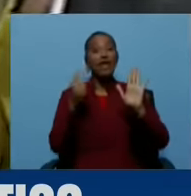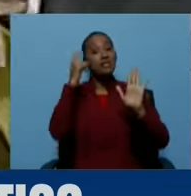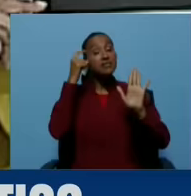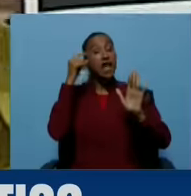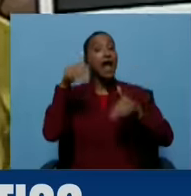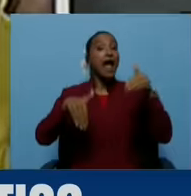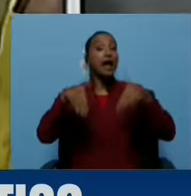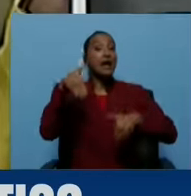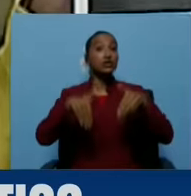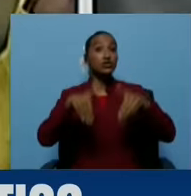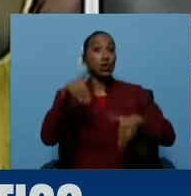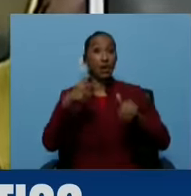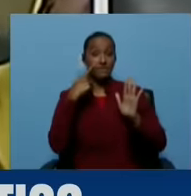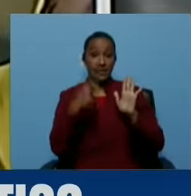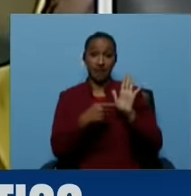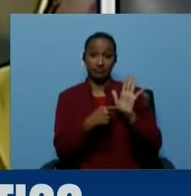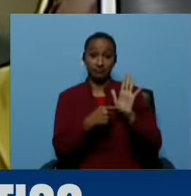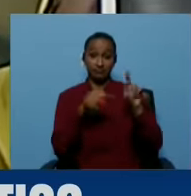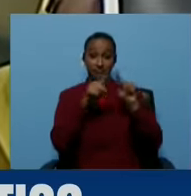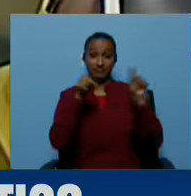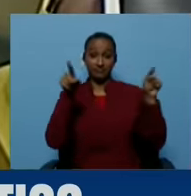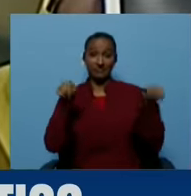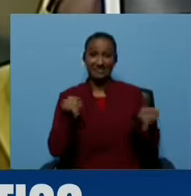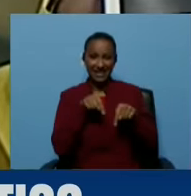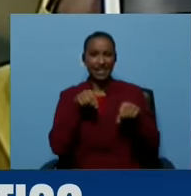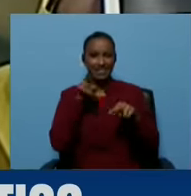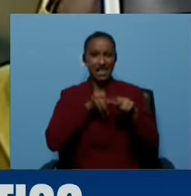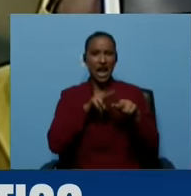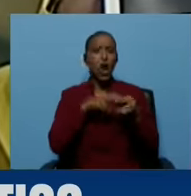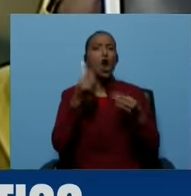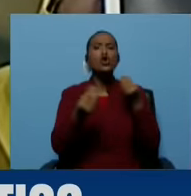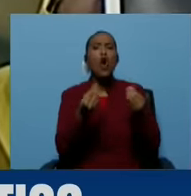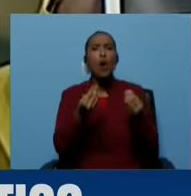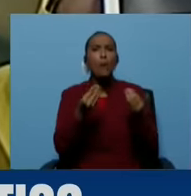cómo se ve desde el ciberespacio, miren los ataques contra Venezuela.